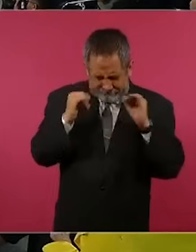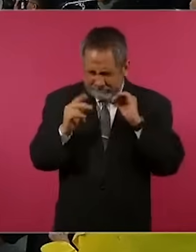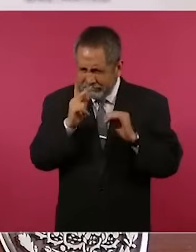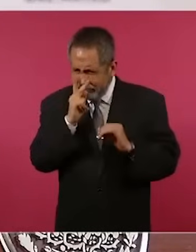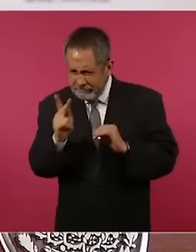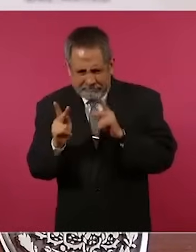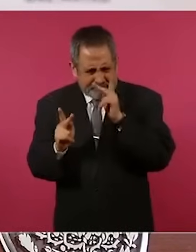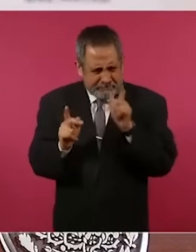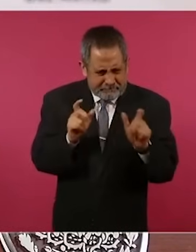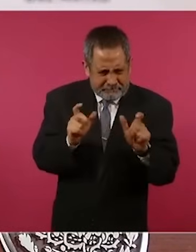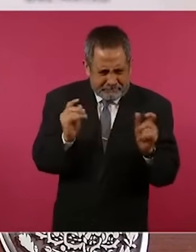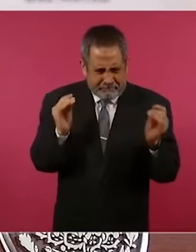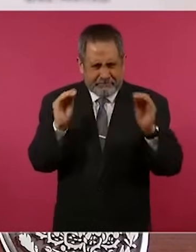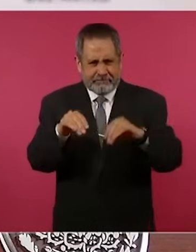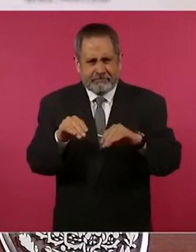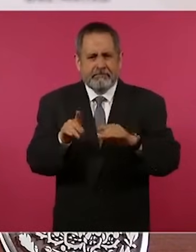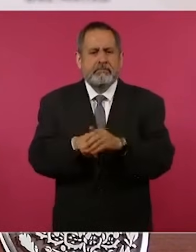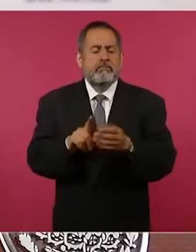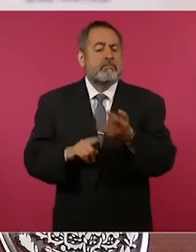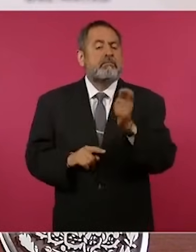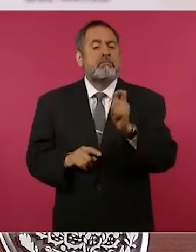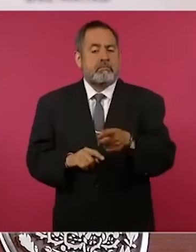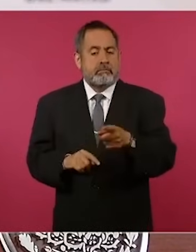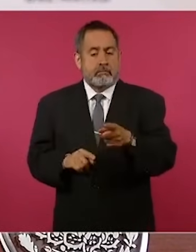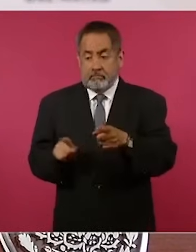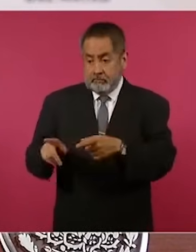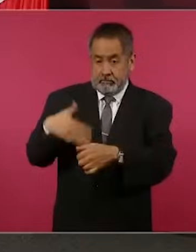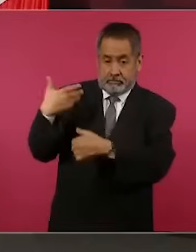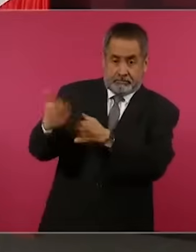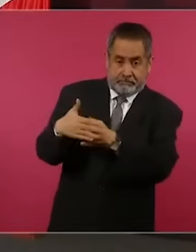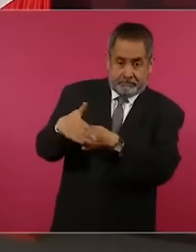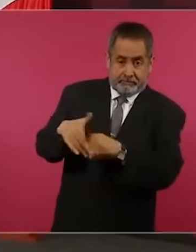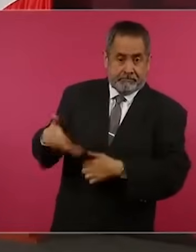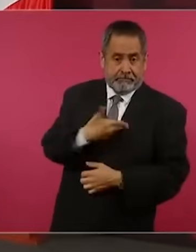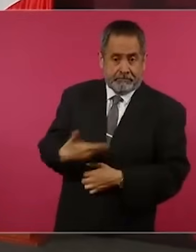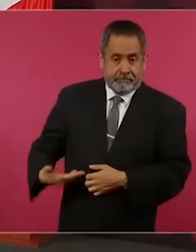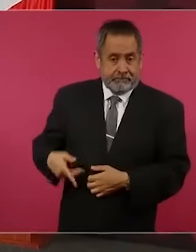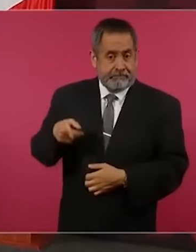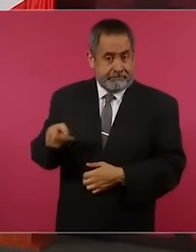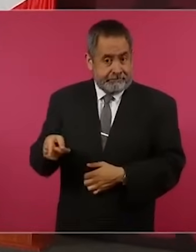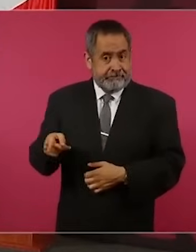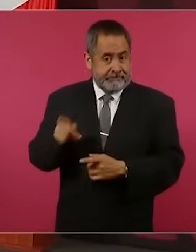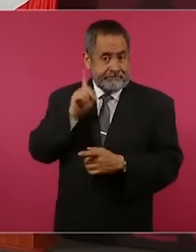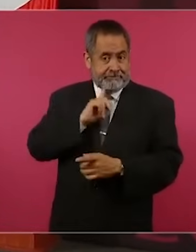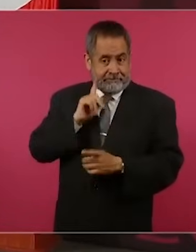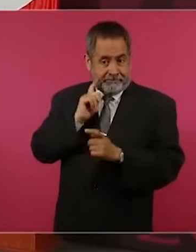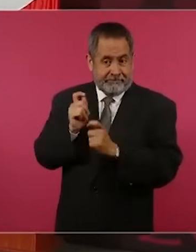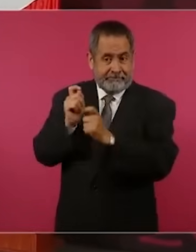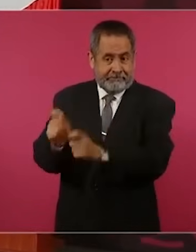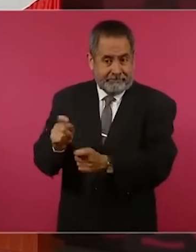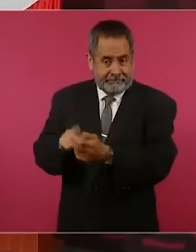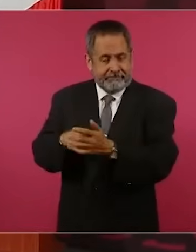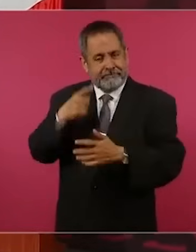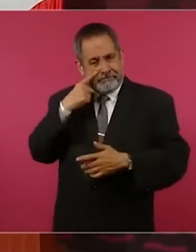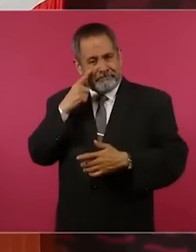cómo se combina quien va a ser la próxima presidenta de México?